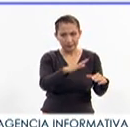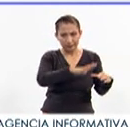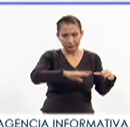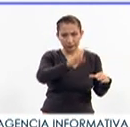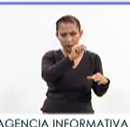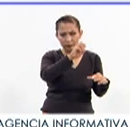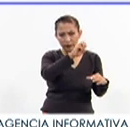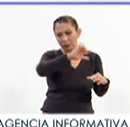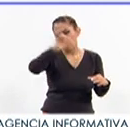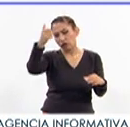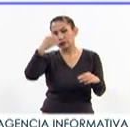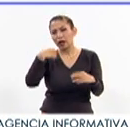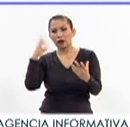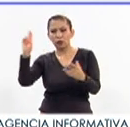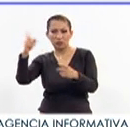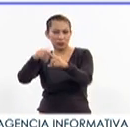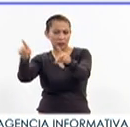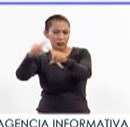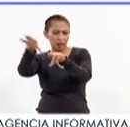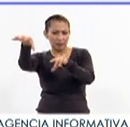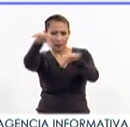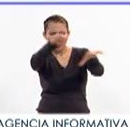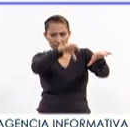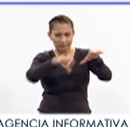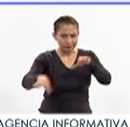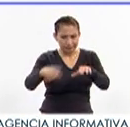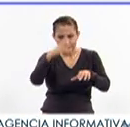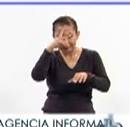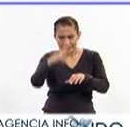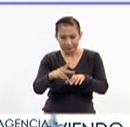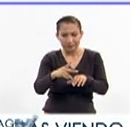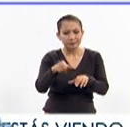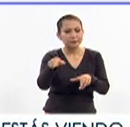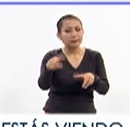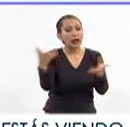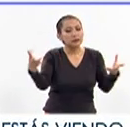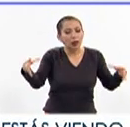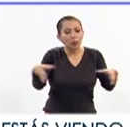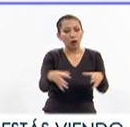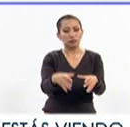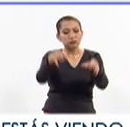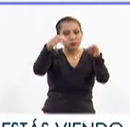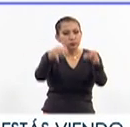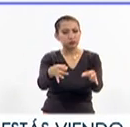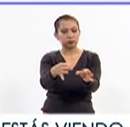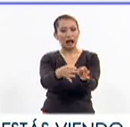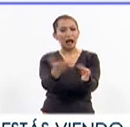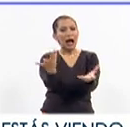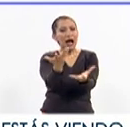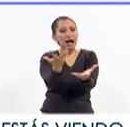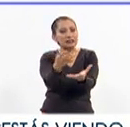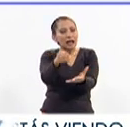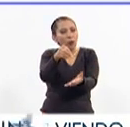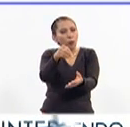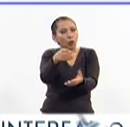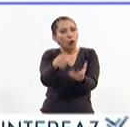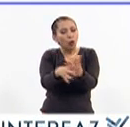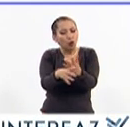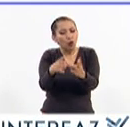la UNAM y otras universidades importantes del país logren aterrizarse, logren